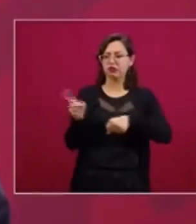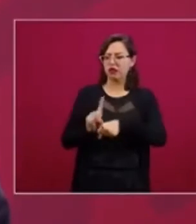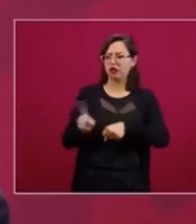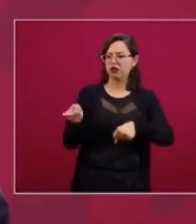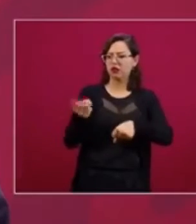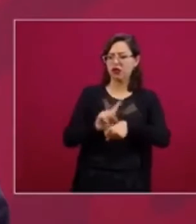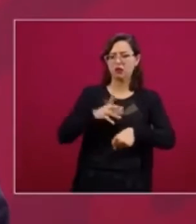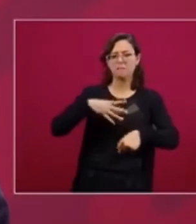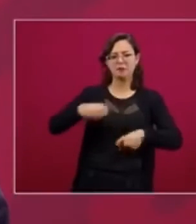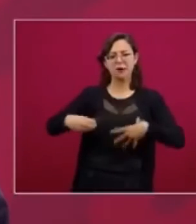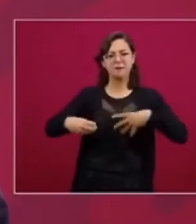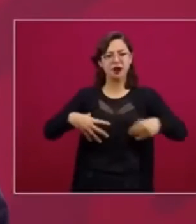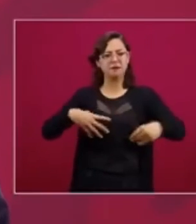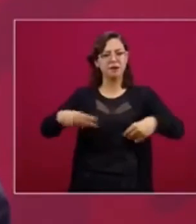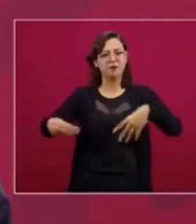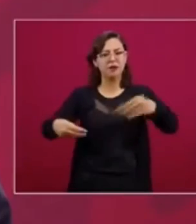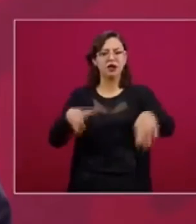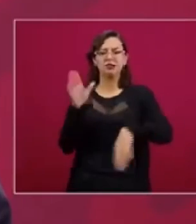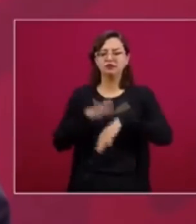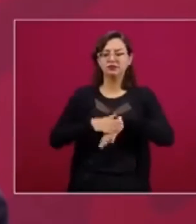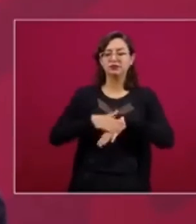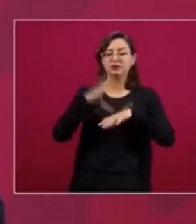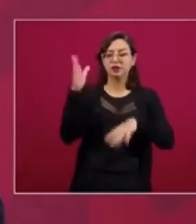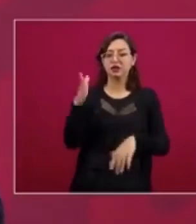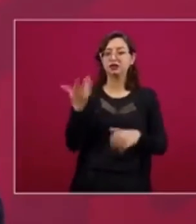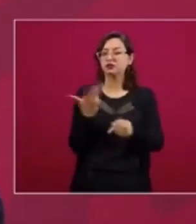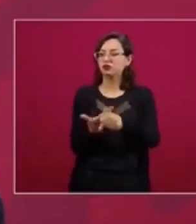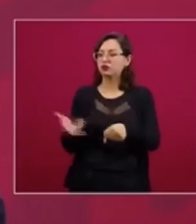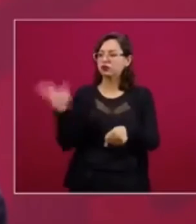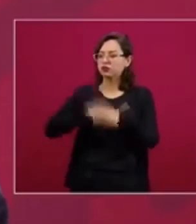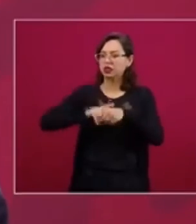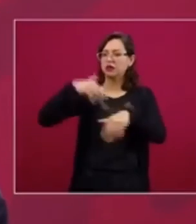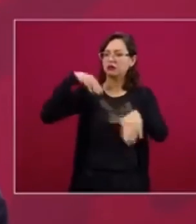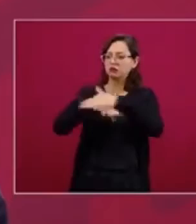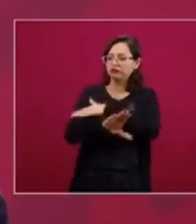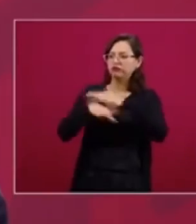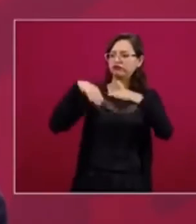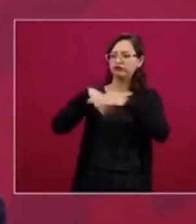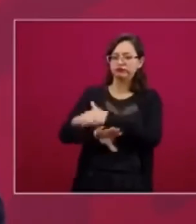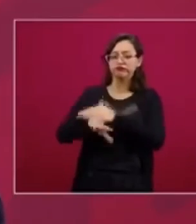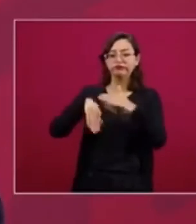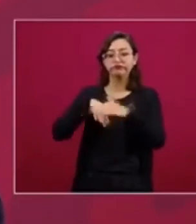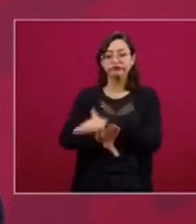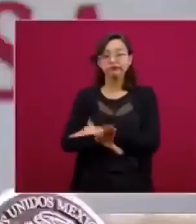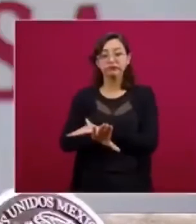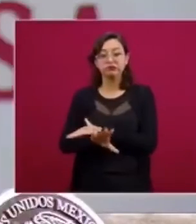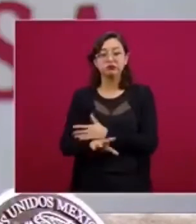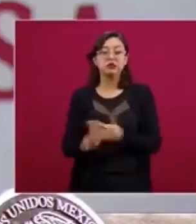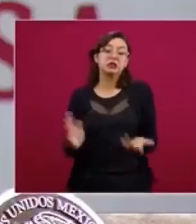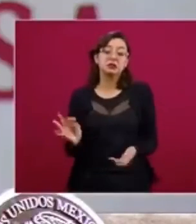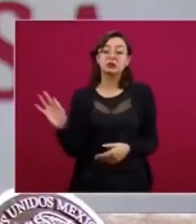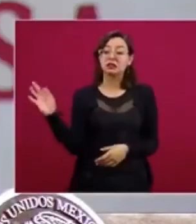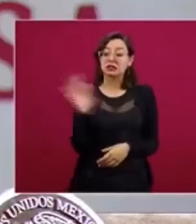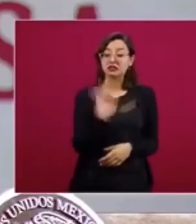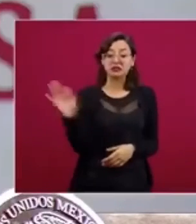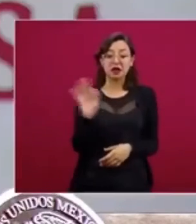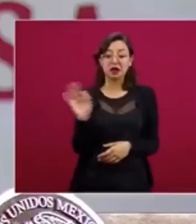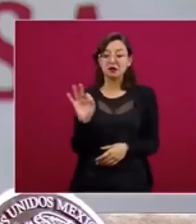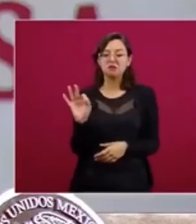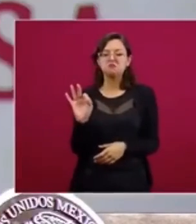el día de hoy es súper fuerte. Nadie te puede visitar en el hospital, nadie puede